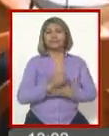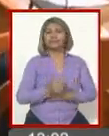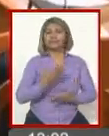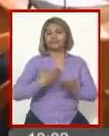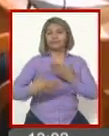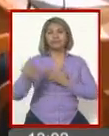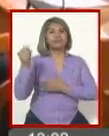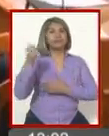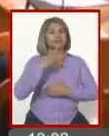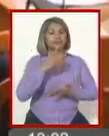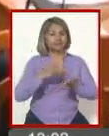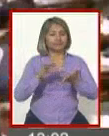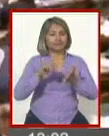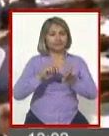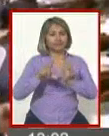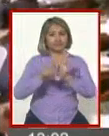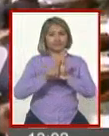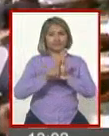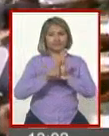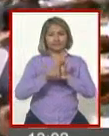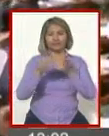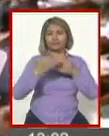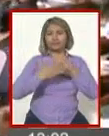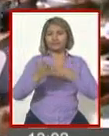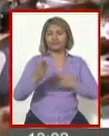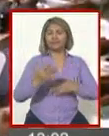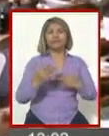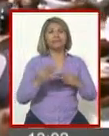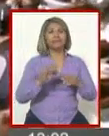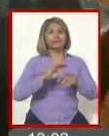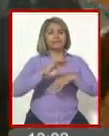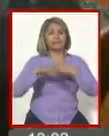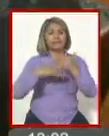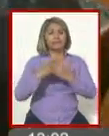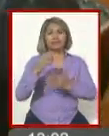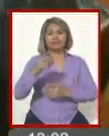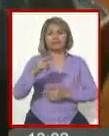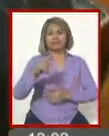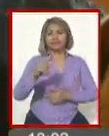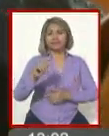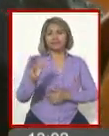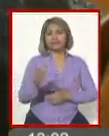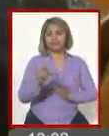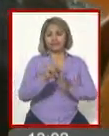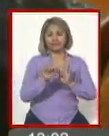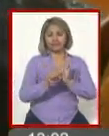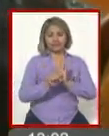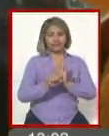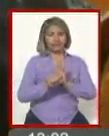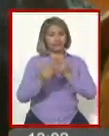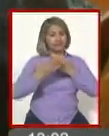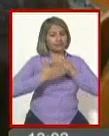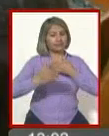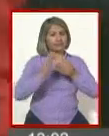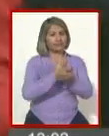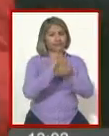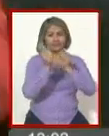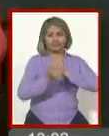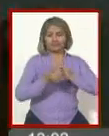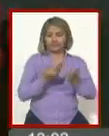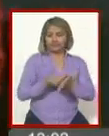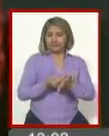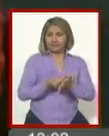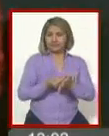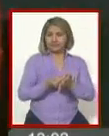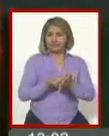que en la gestión 2010 fue aprobada la ley que dio paso a la constitución de la gestora pública y luego los decretos que ponían en marcha el traspaso de los